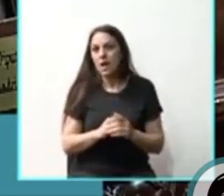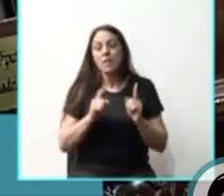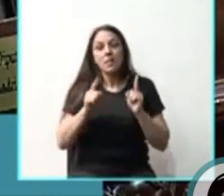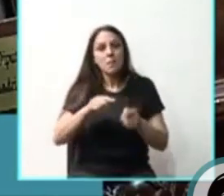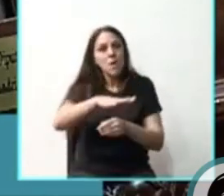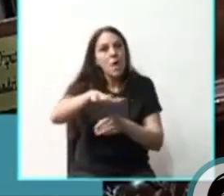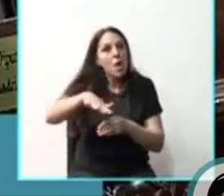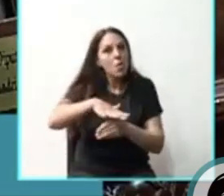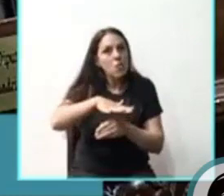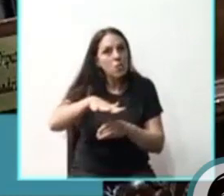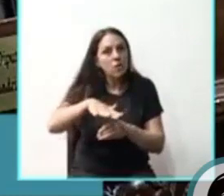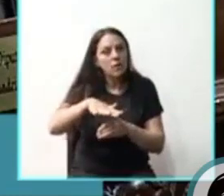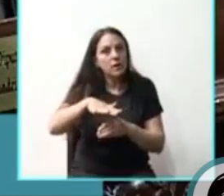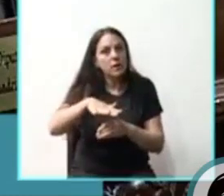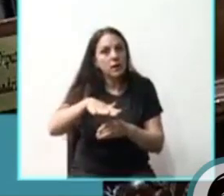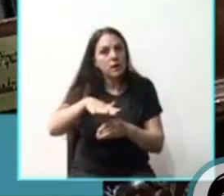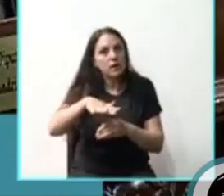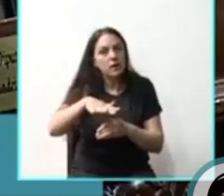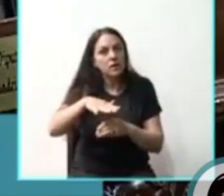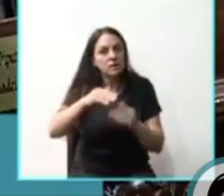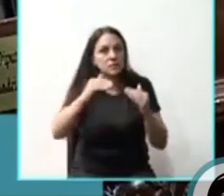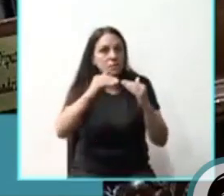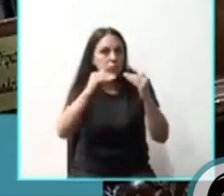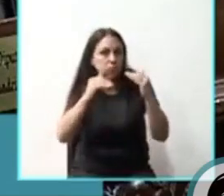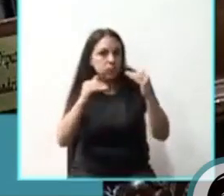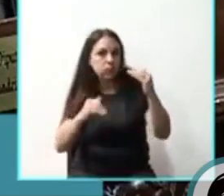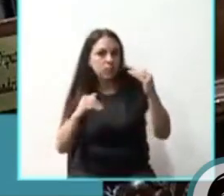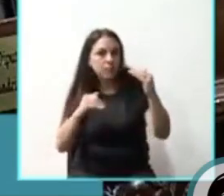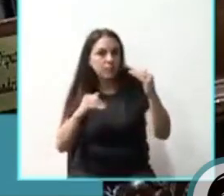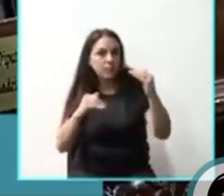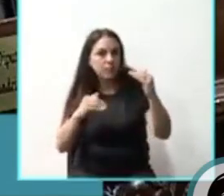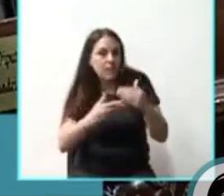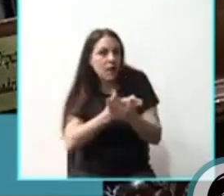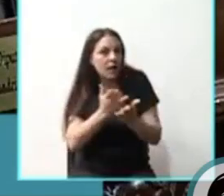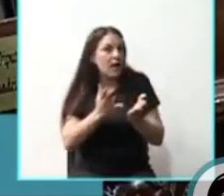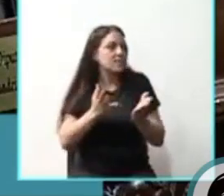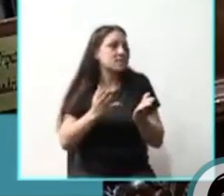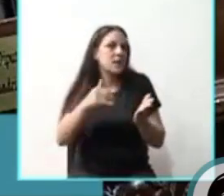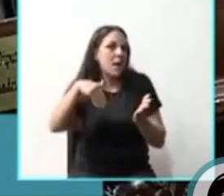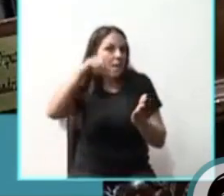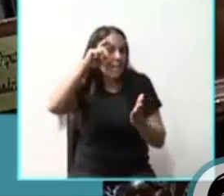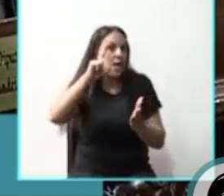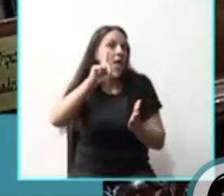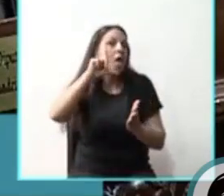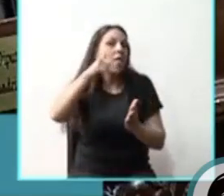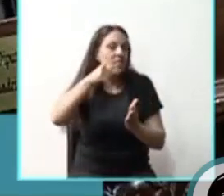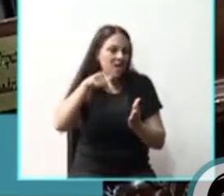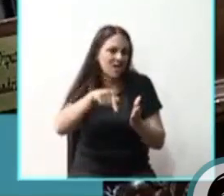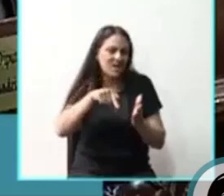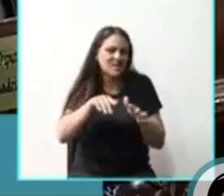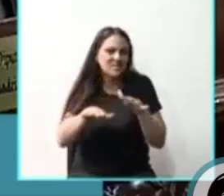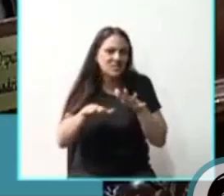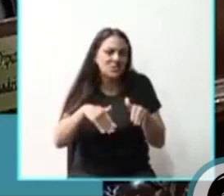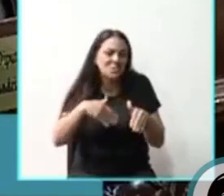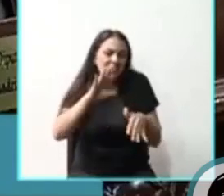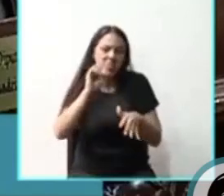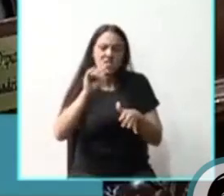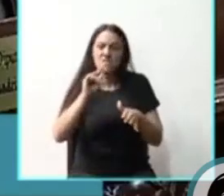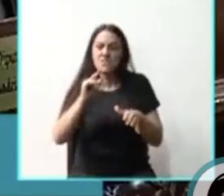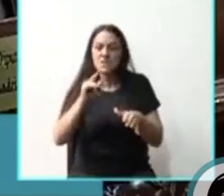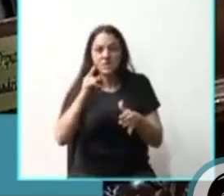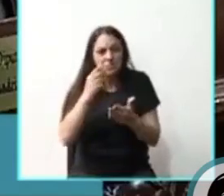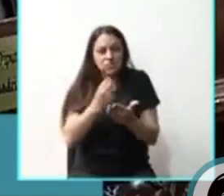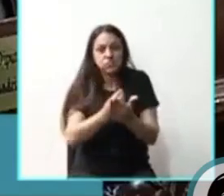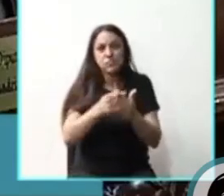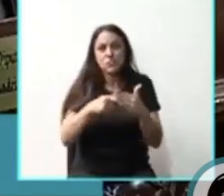también en los sectores medios a los cuales se les hace cada vez más difícil vivir en esta ciudad según estudios